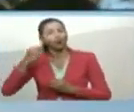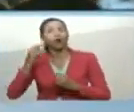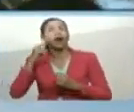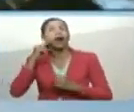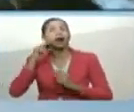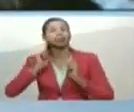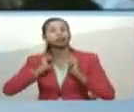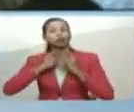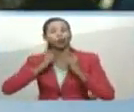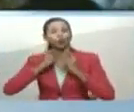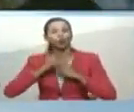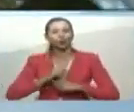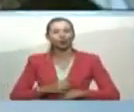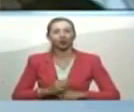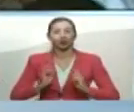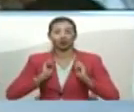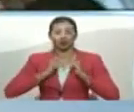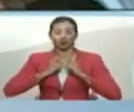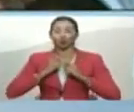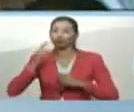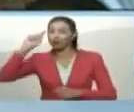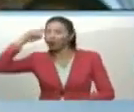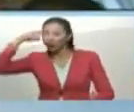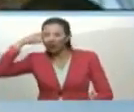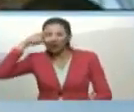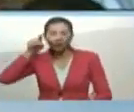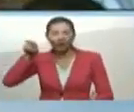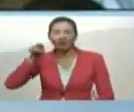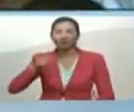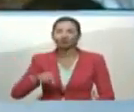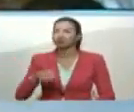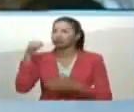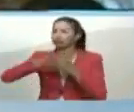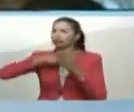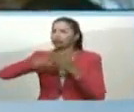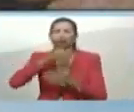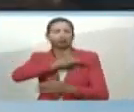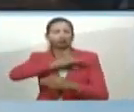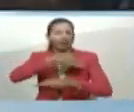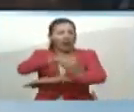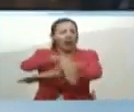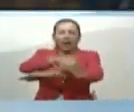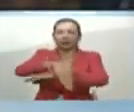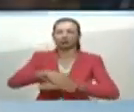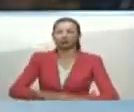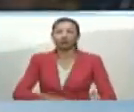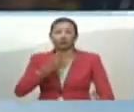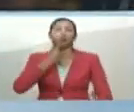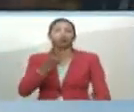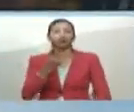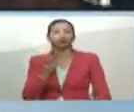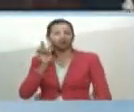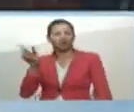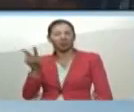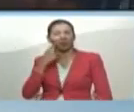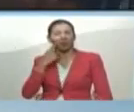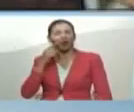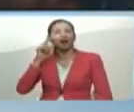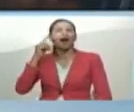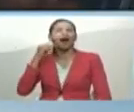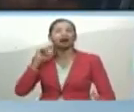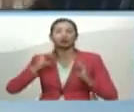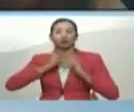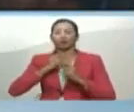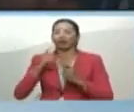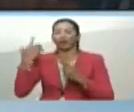Aristóbulo? Aristóbulo yo lo recuerdo en la lucha social. Hoy lo decía, para mí Aristóbulo, bueno, ha sido